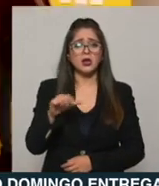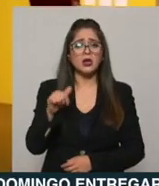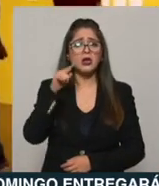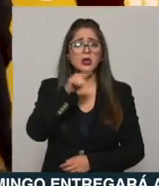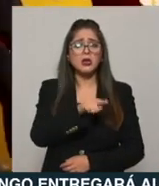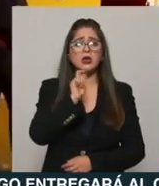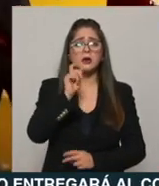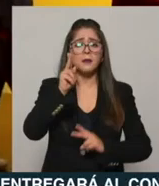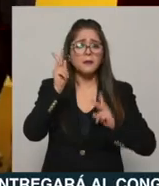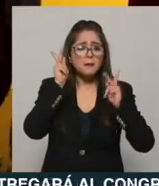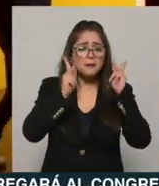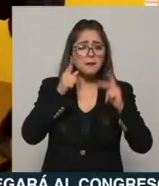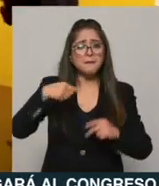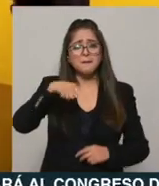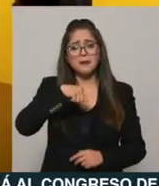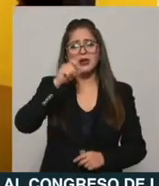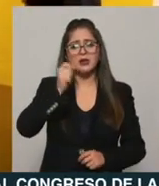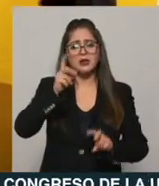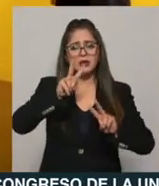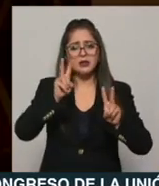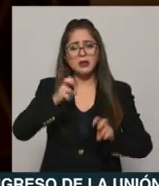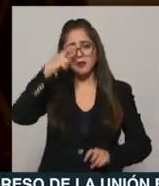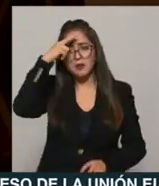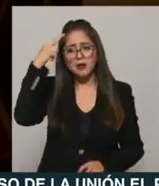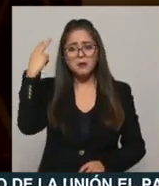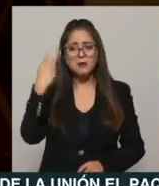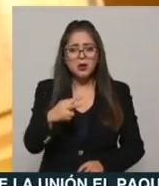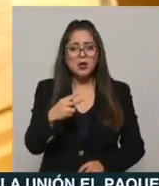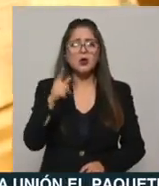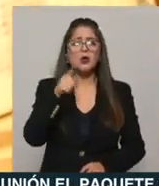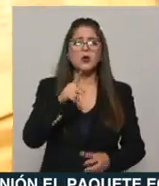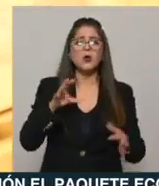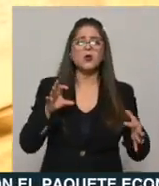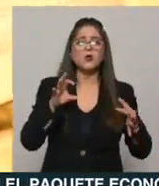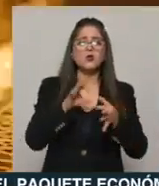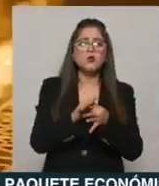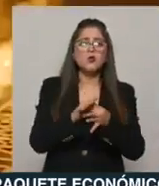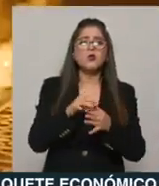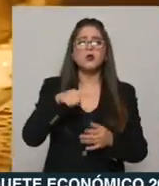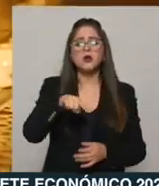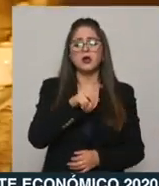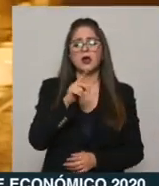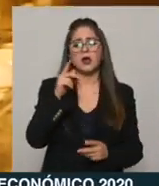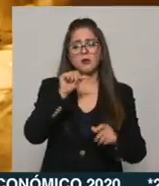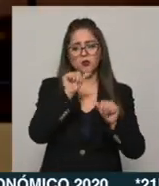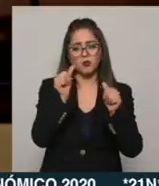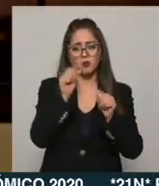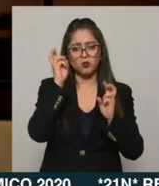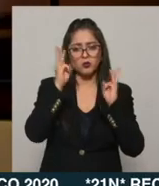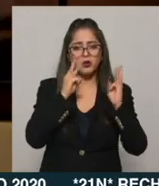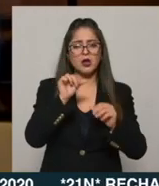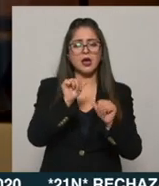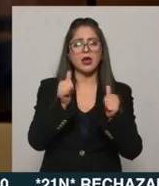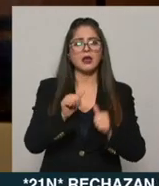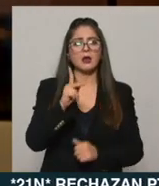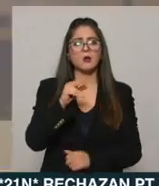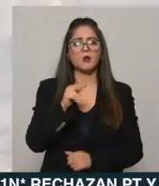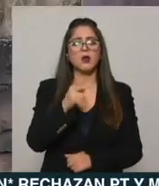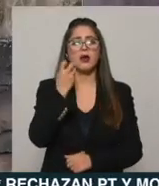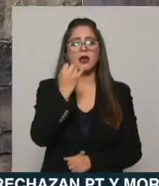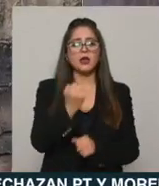donde ustedes van a conocer detalles importantes sobre nuestro pasado. Se presenta en el Museo de Arte Popular y los datos están en pantalla. Yo con esto me